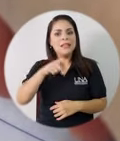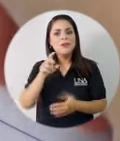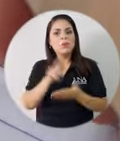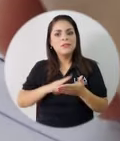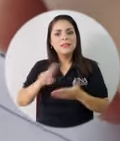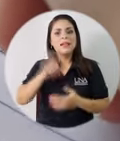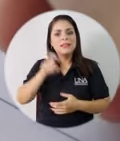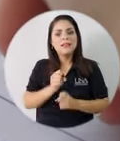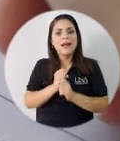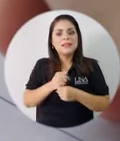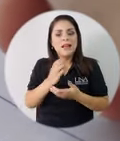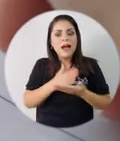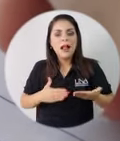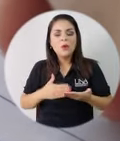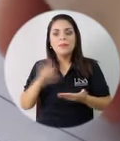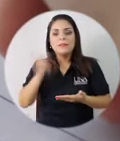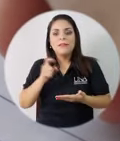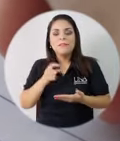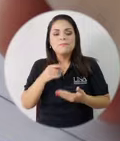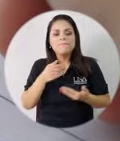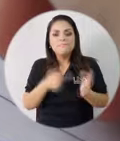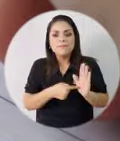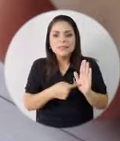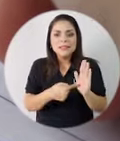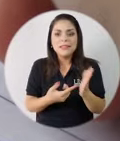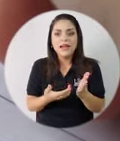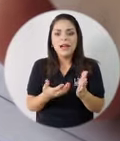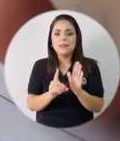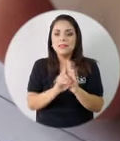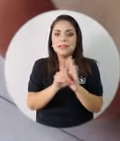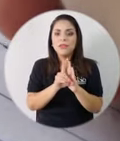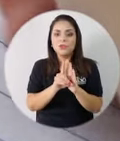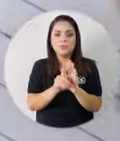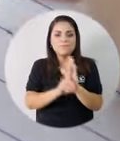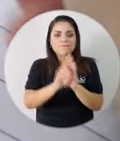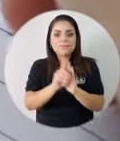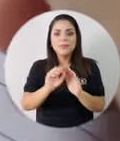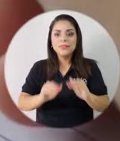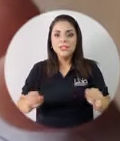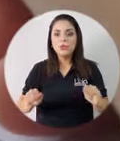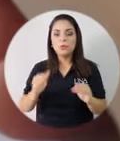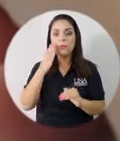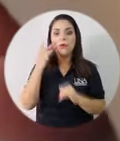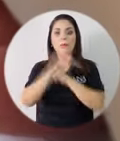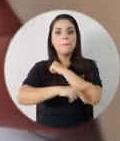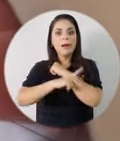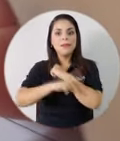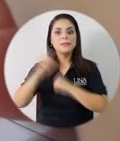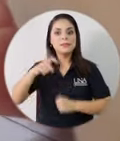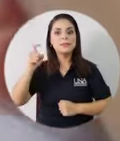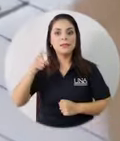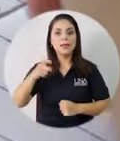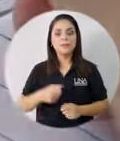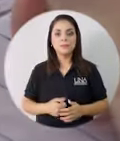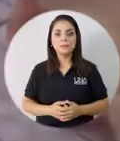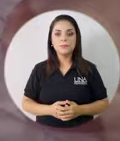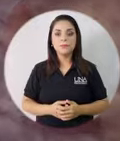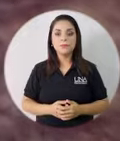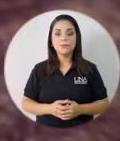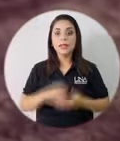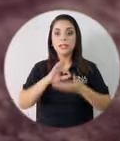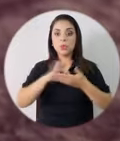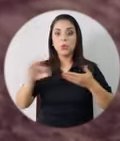universidad tiene que estar presente en estos procesos de derechos y desarrollo de la niñez porque el país lo está necesitando. En la